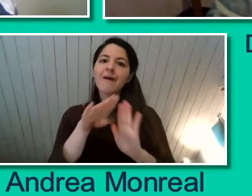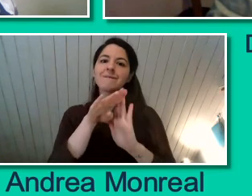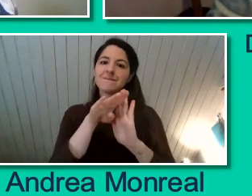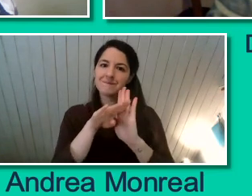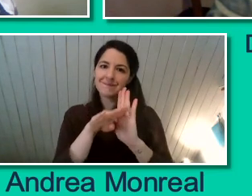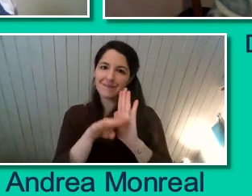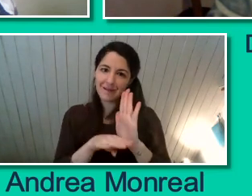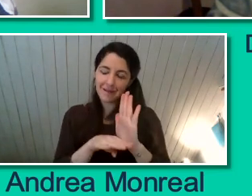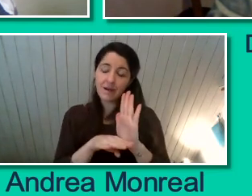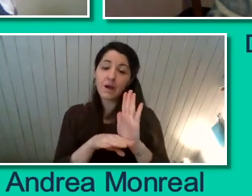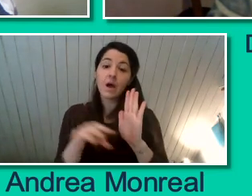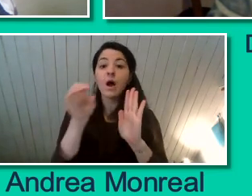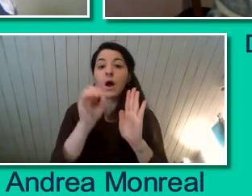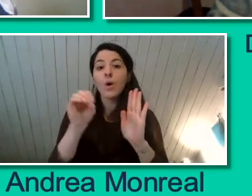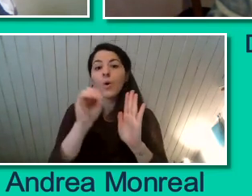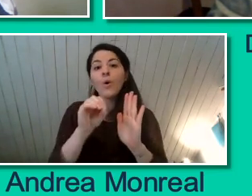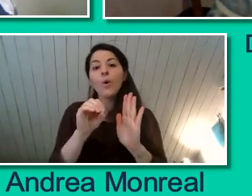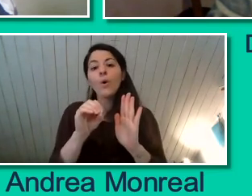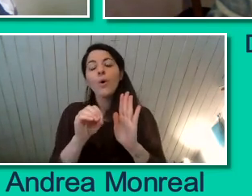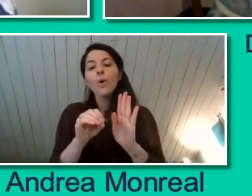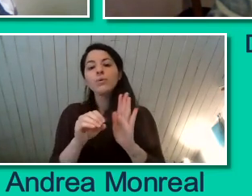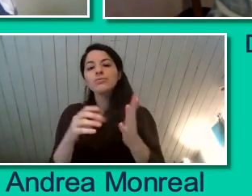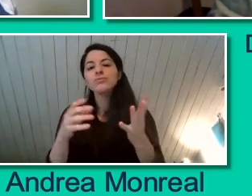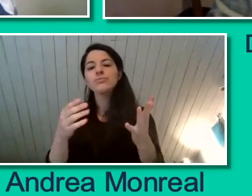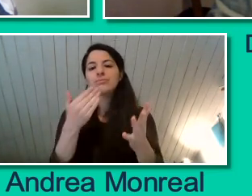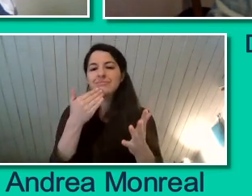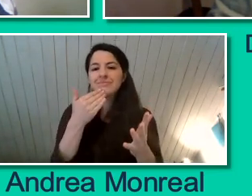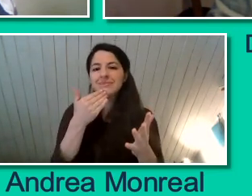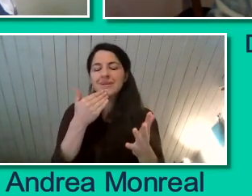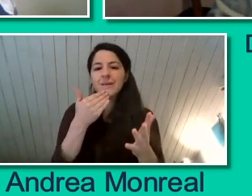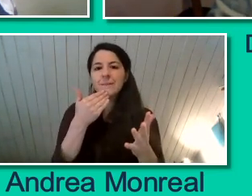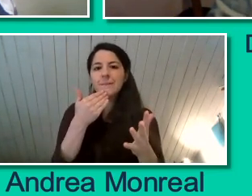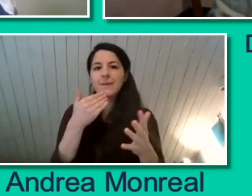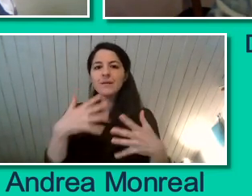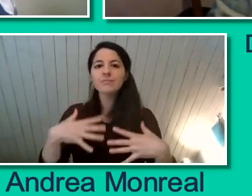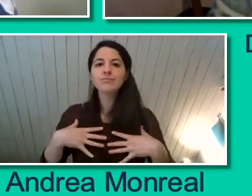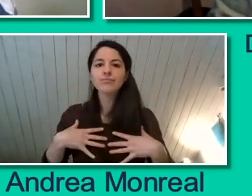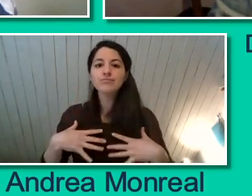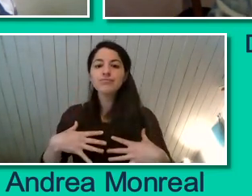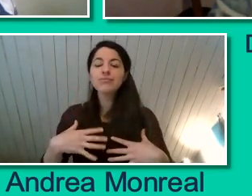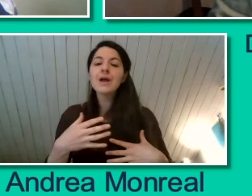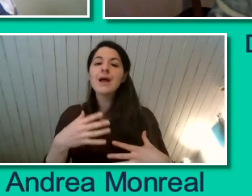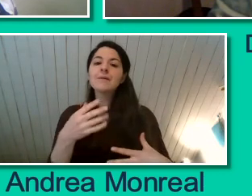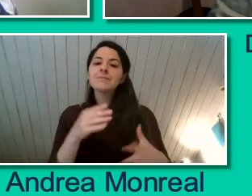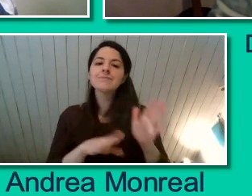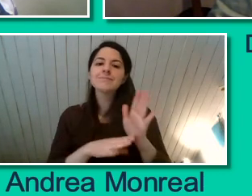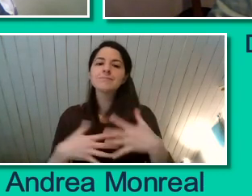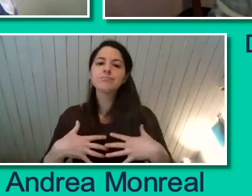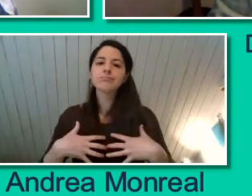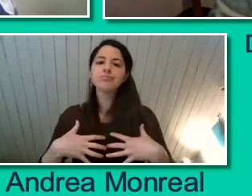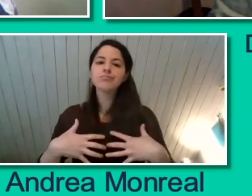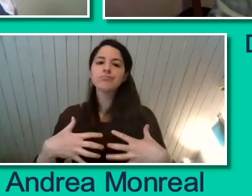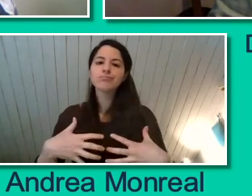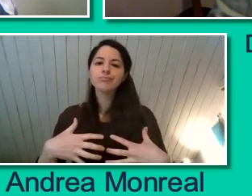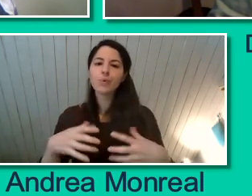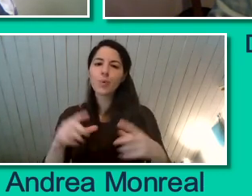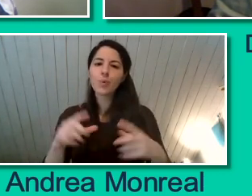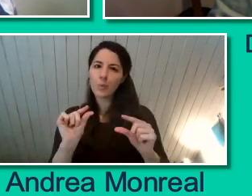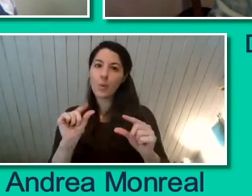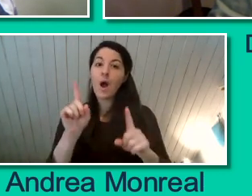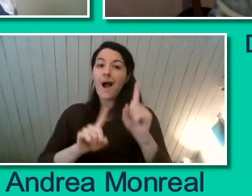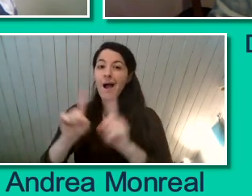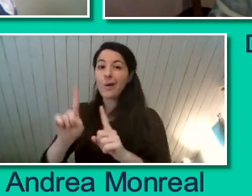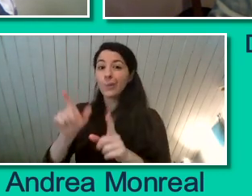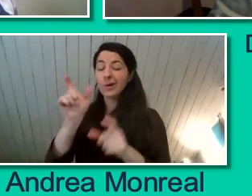el desarrollo un poquito de las glándulas mamarias. Entonces, hay pacientes a los que esto les incomoda mucho, así que pues la